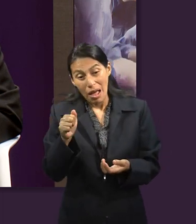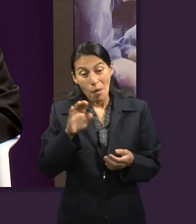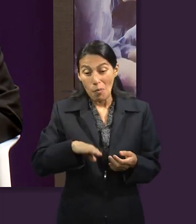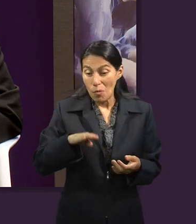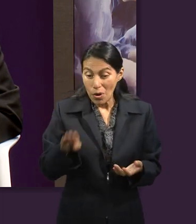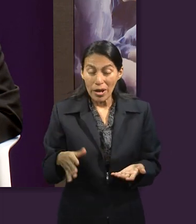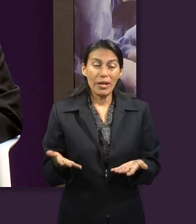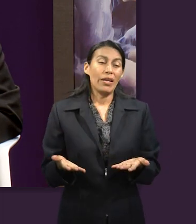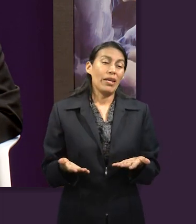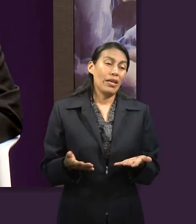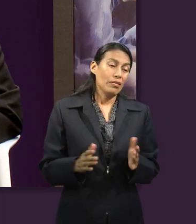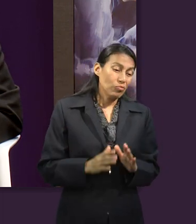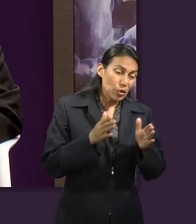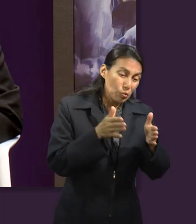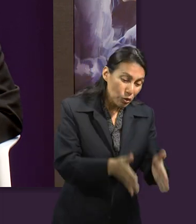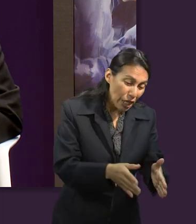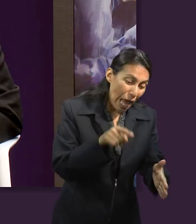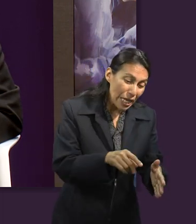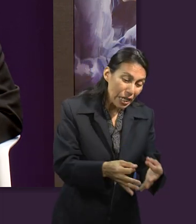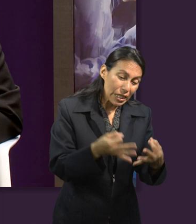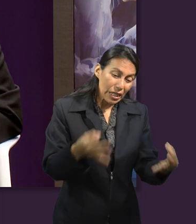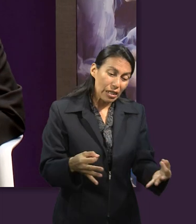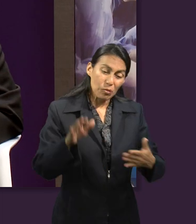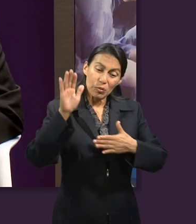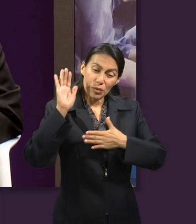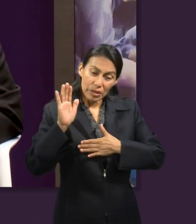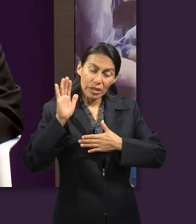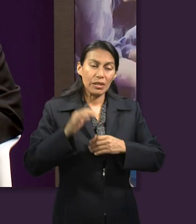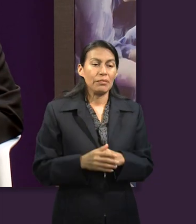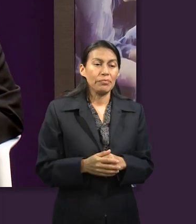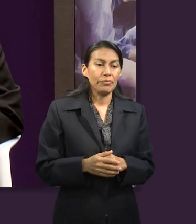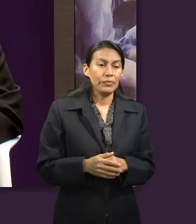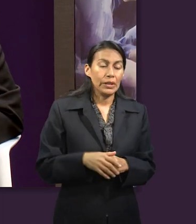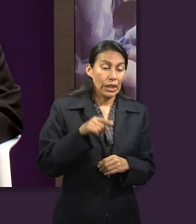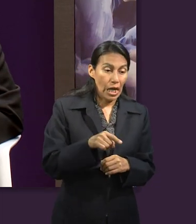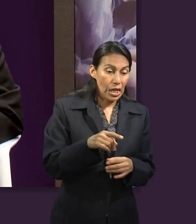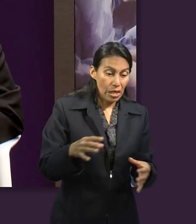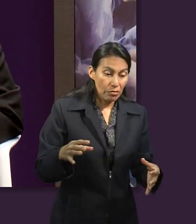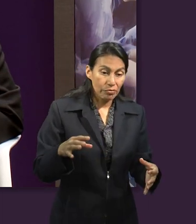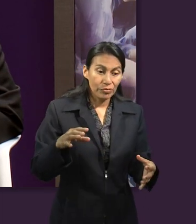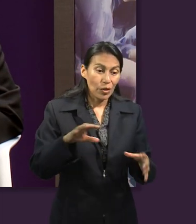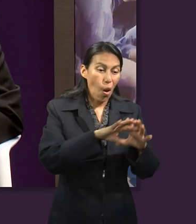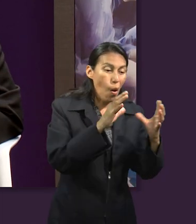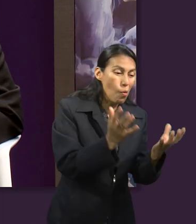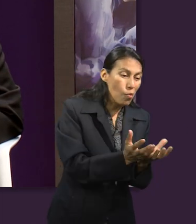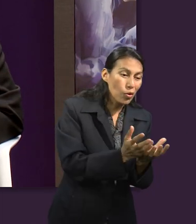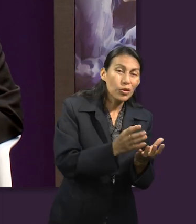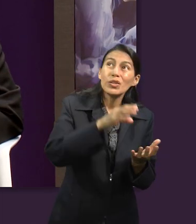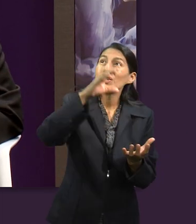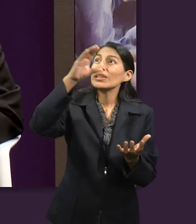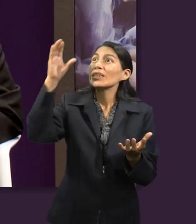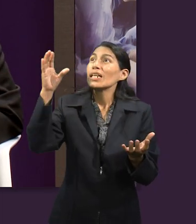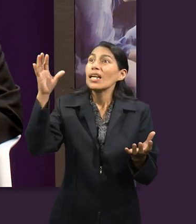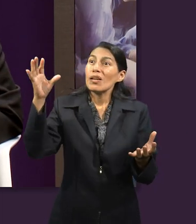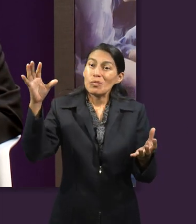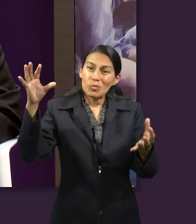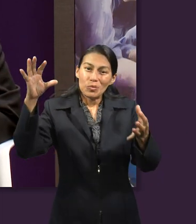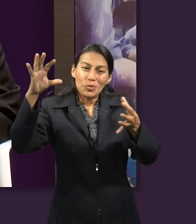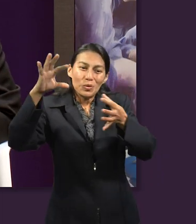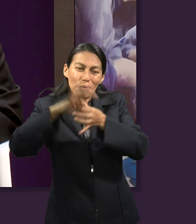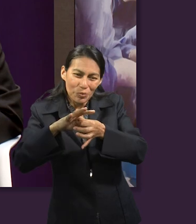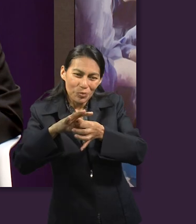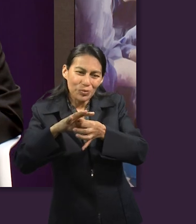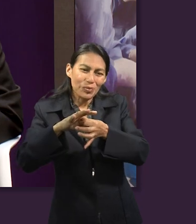al fallecer de sepultarla allí en la tierra prometida y que tuviera esa conexión con esa tierra